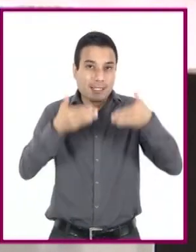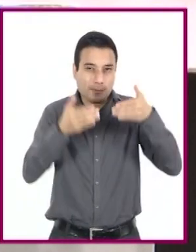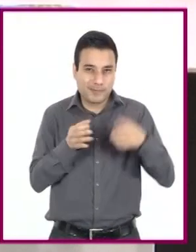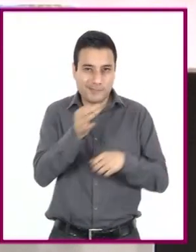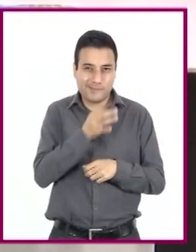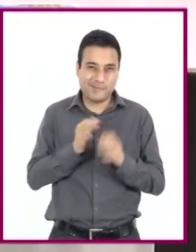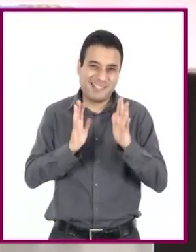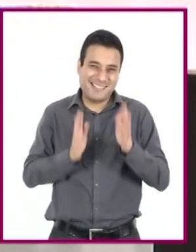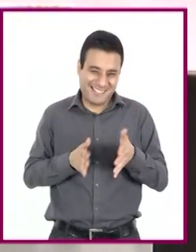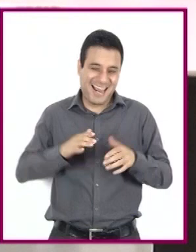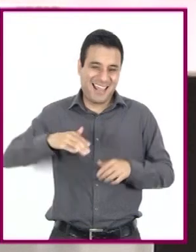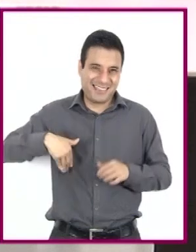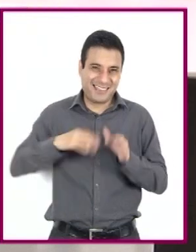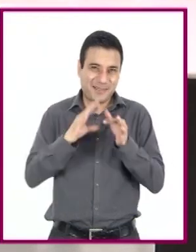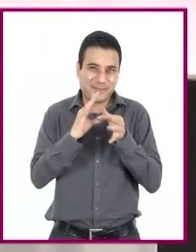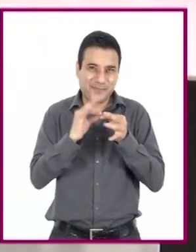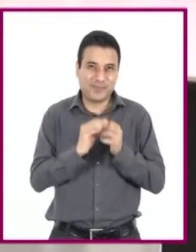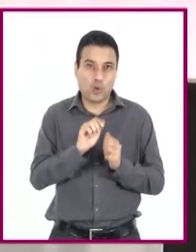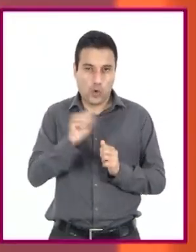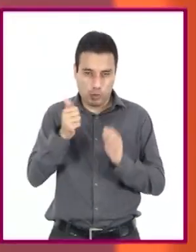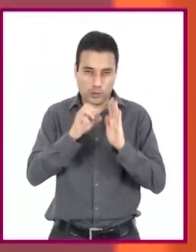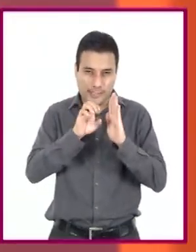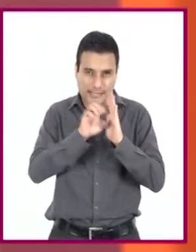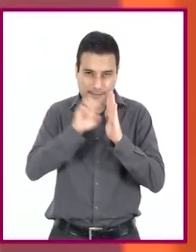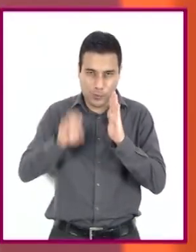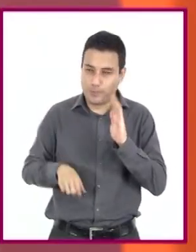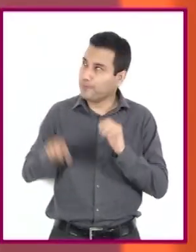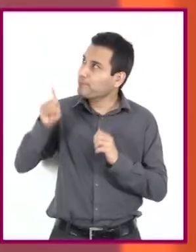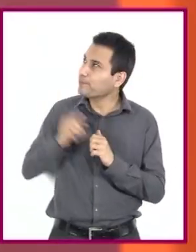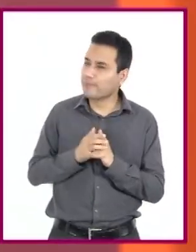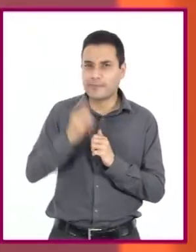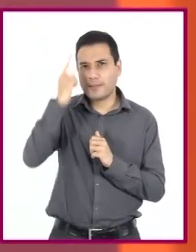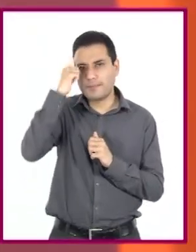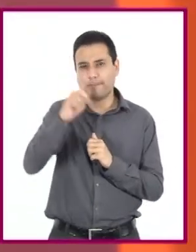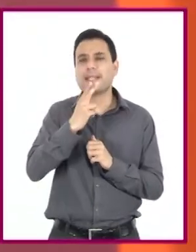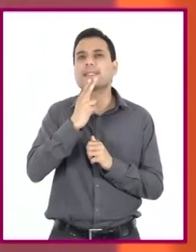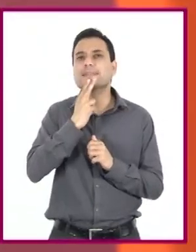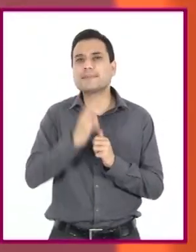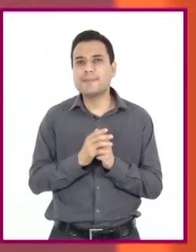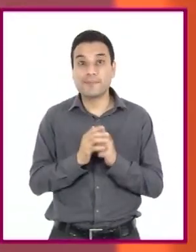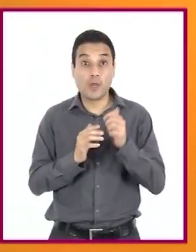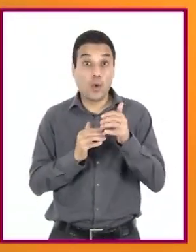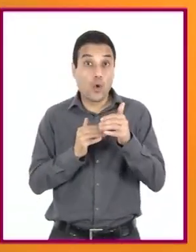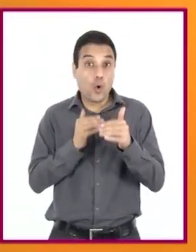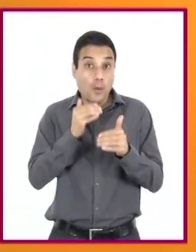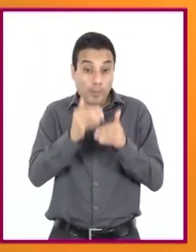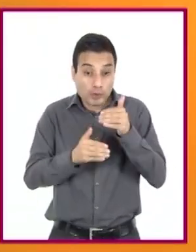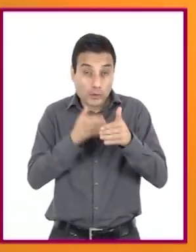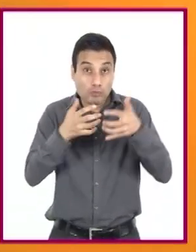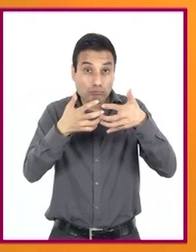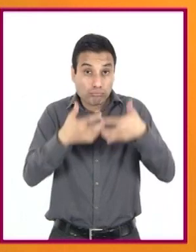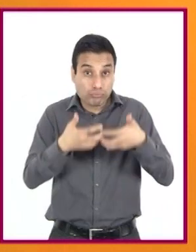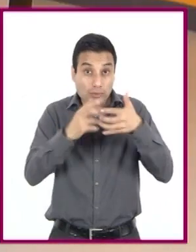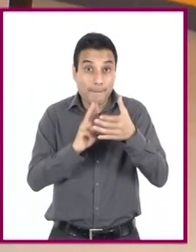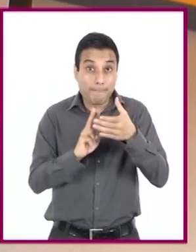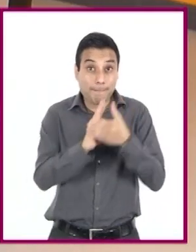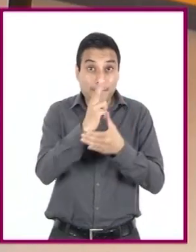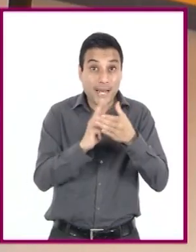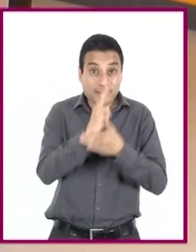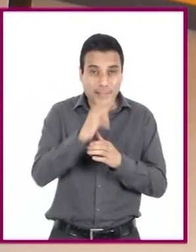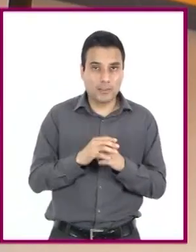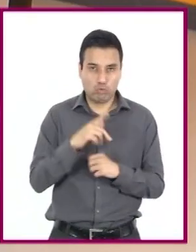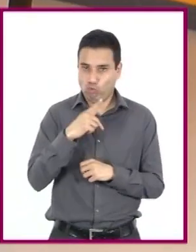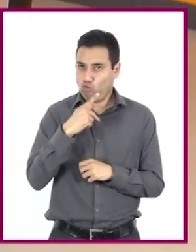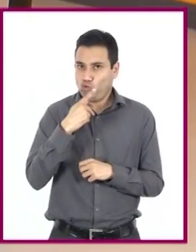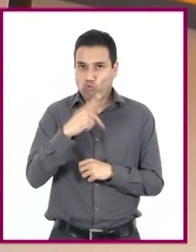hablamos. Otra estructura es esta. Su función es un proceso mediante el cual las plantas producen su propio alimento